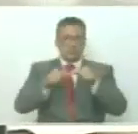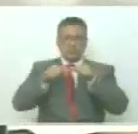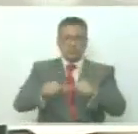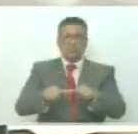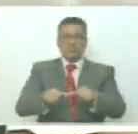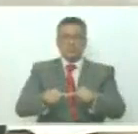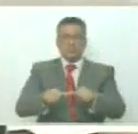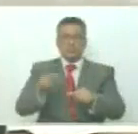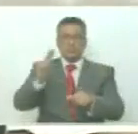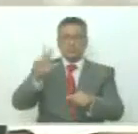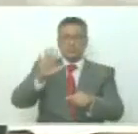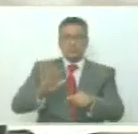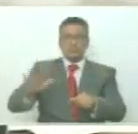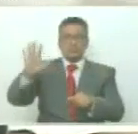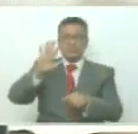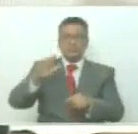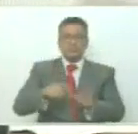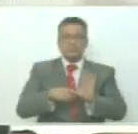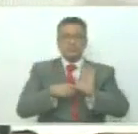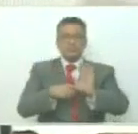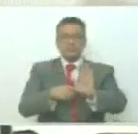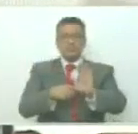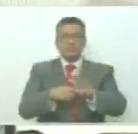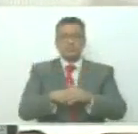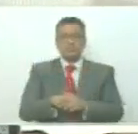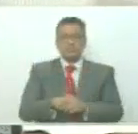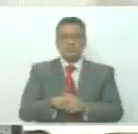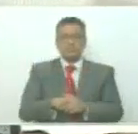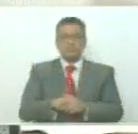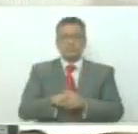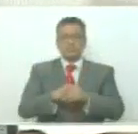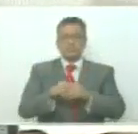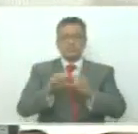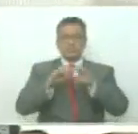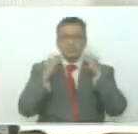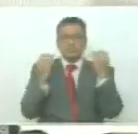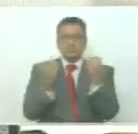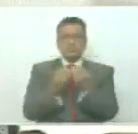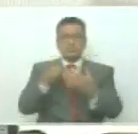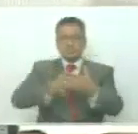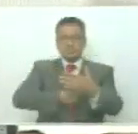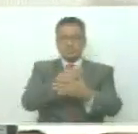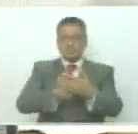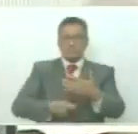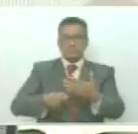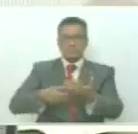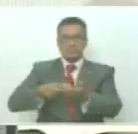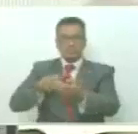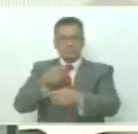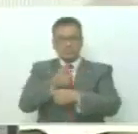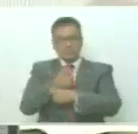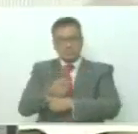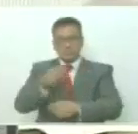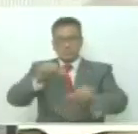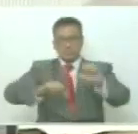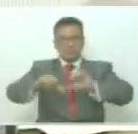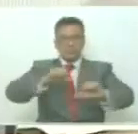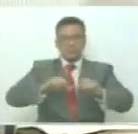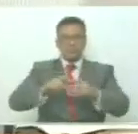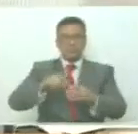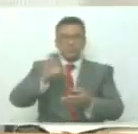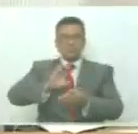de la República Bolivariana de Venezuela ante la Organización para la Prohibición de Armas Químicas, Corte